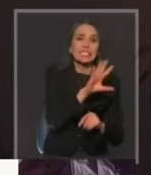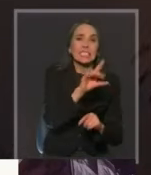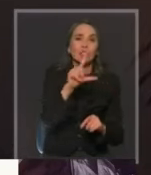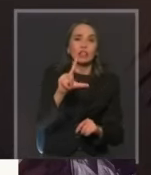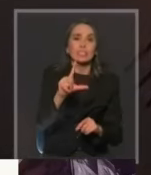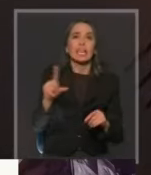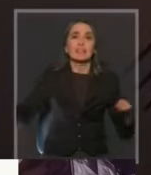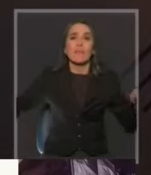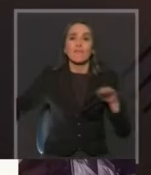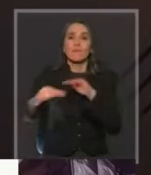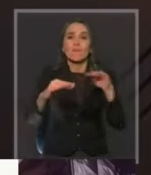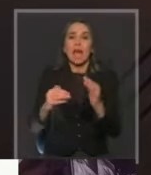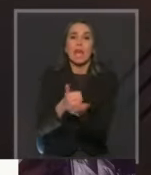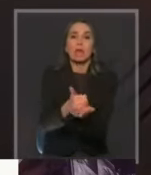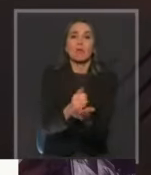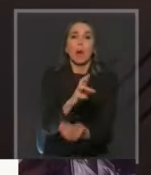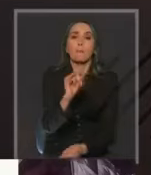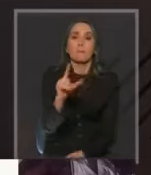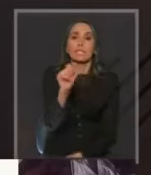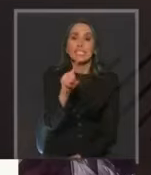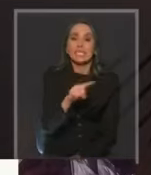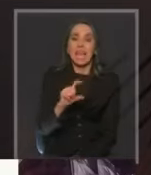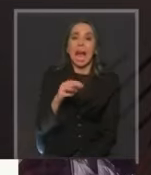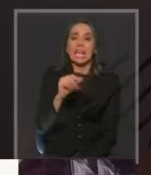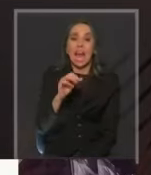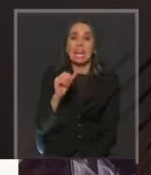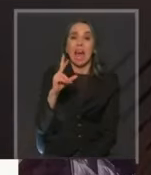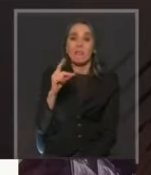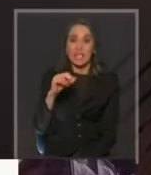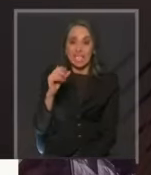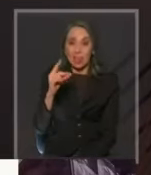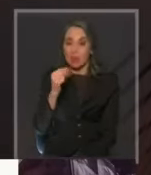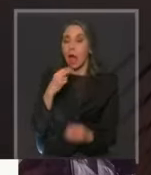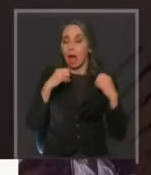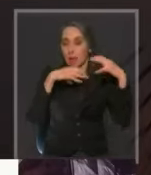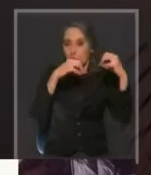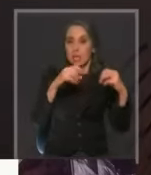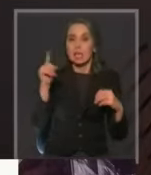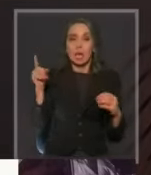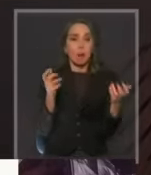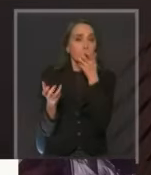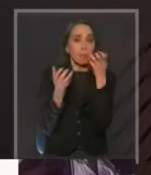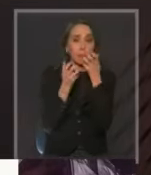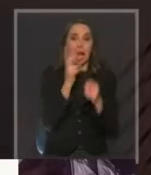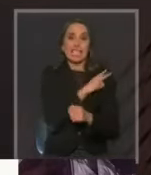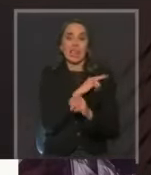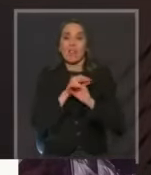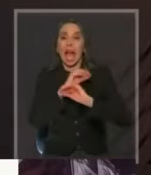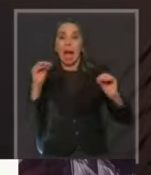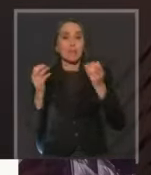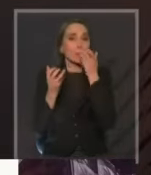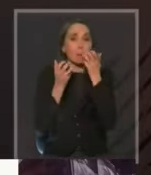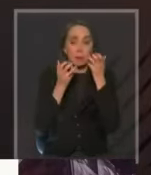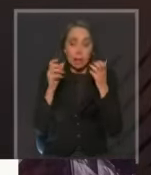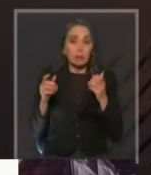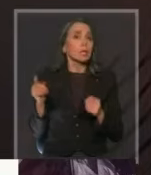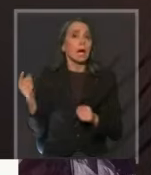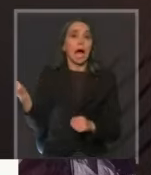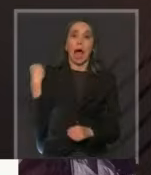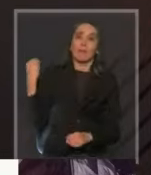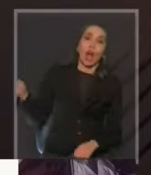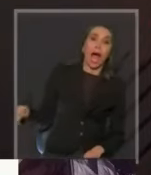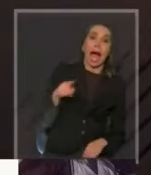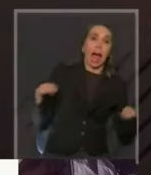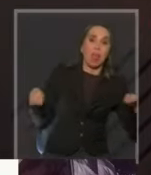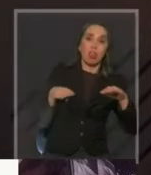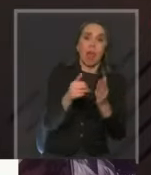Gran Avenida. Mauricio Díaz fue uno de los primeros en responder a la instrucción de prestar colaboración. Llegó a Américo